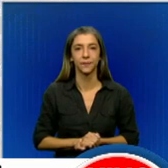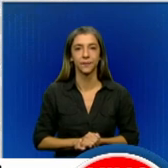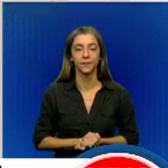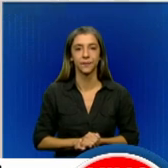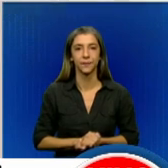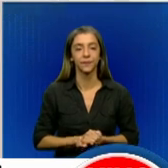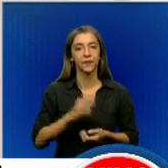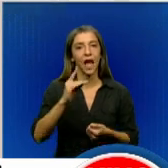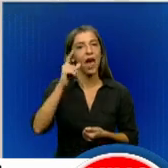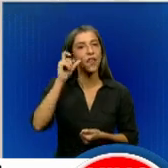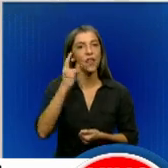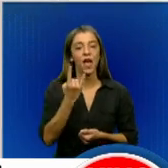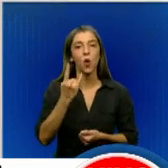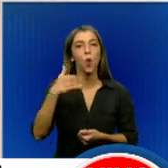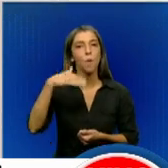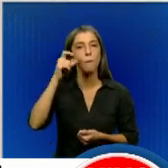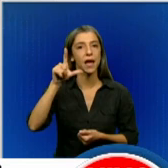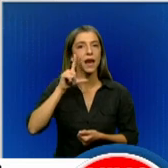de luz melina